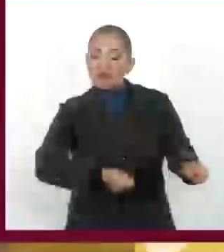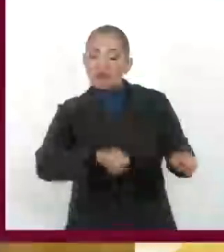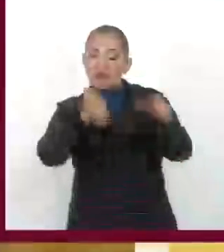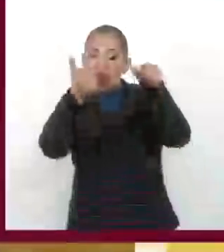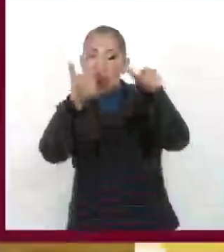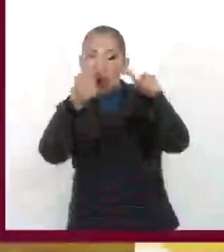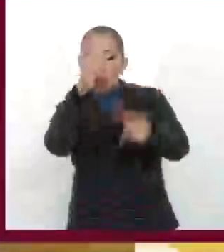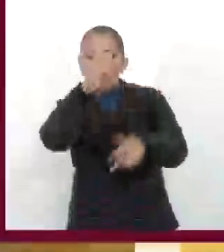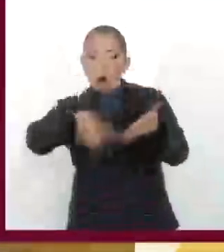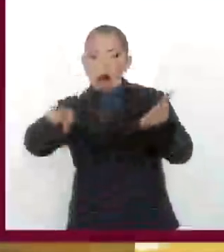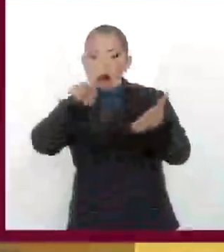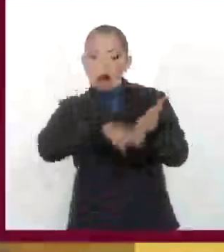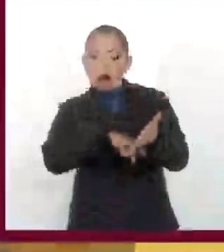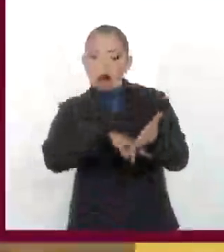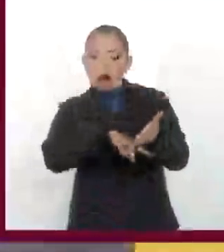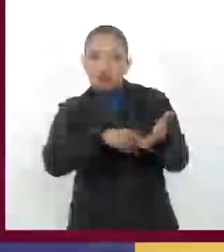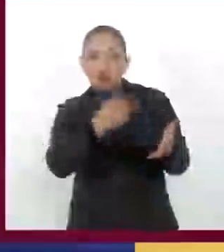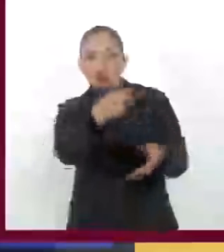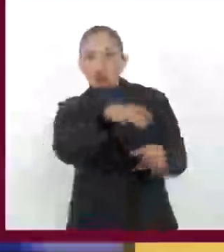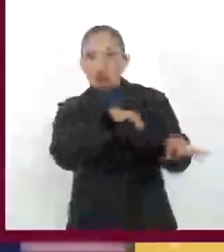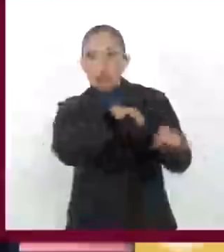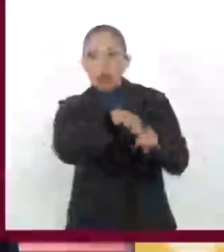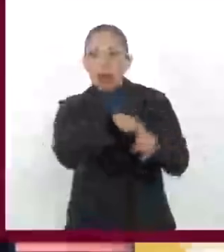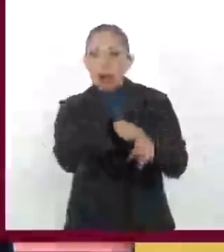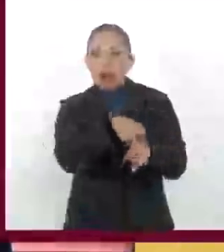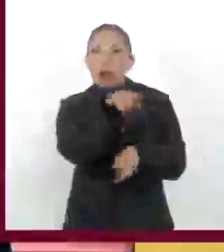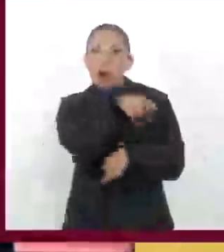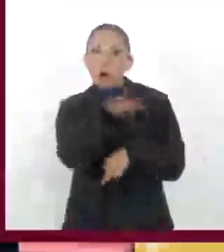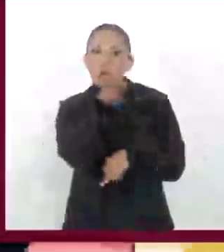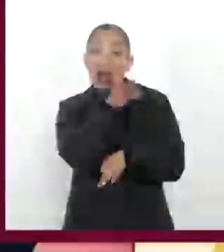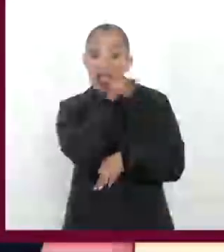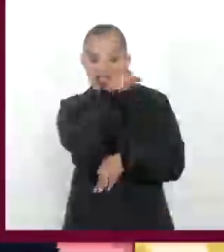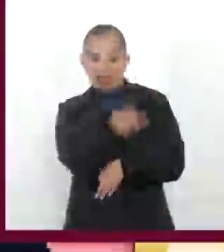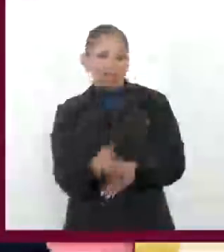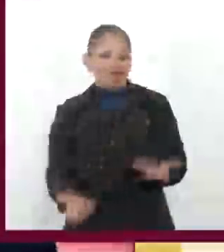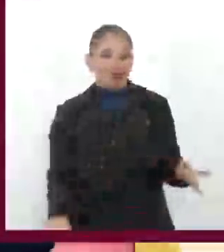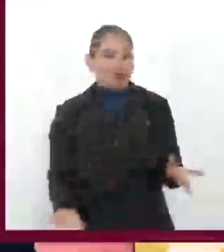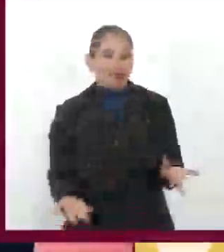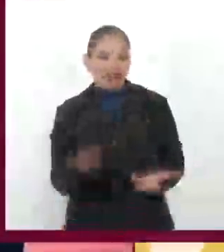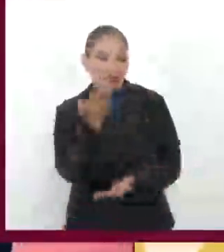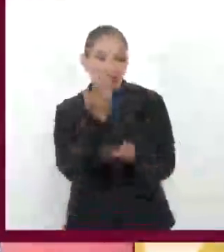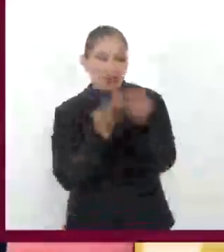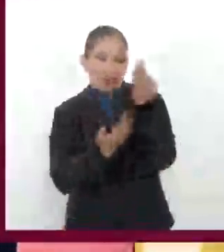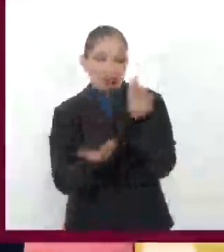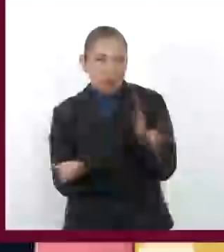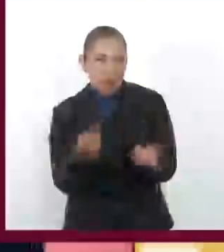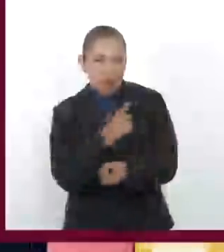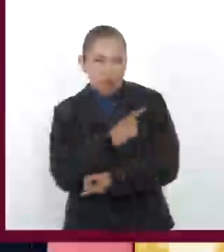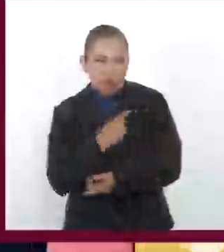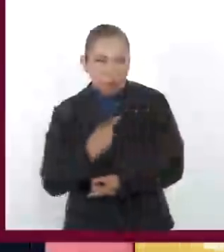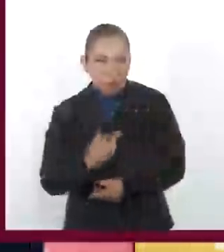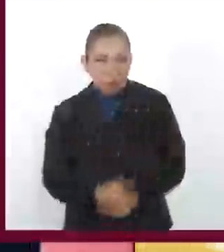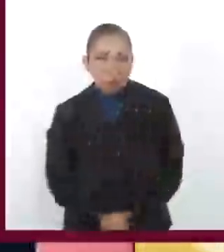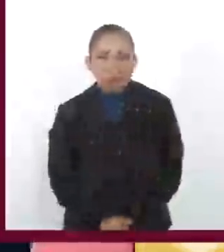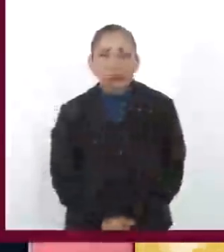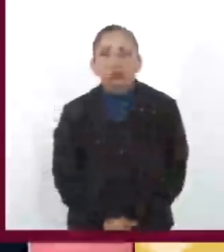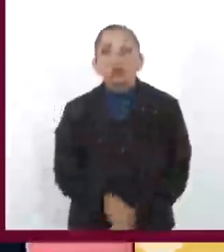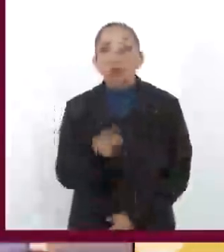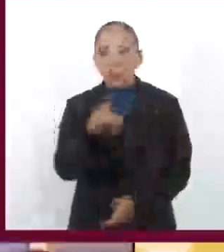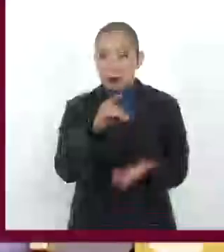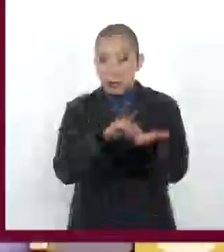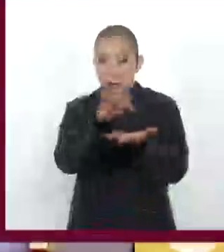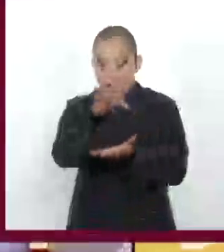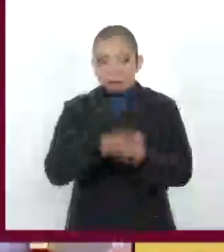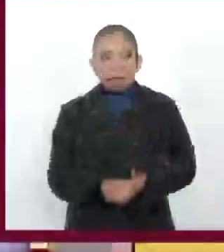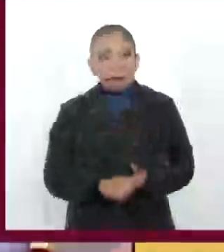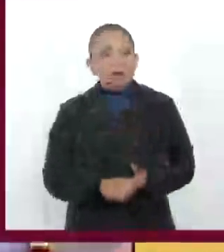para destituirlo o inhabilitarlo del cargo que desempeña por estarlo haciendo de forma inadecuada.